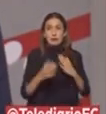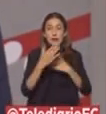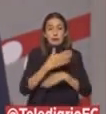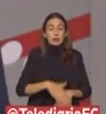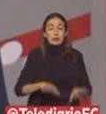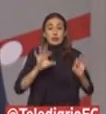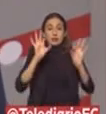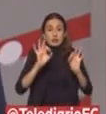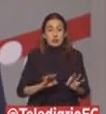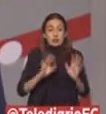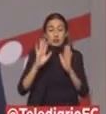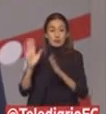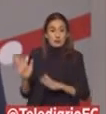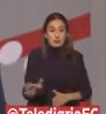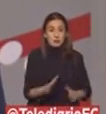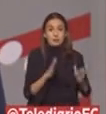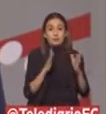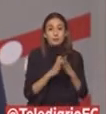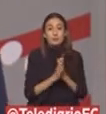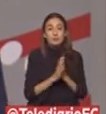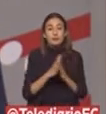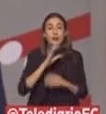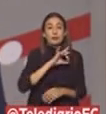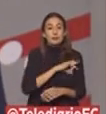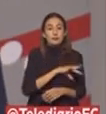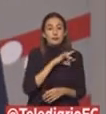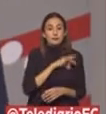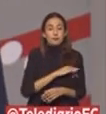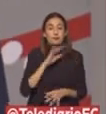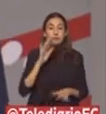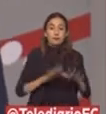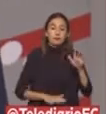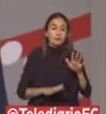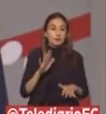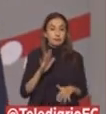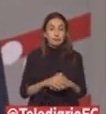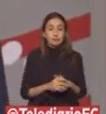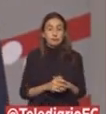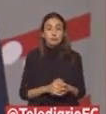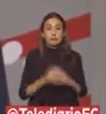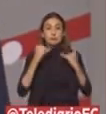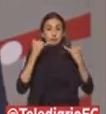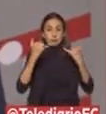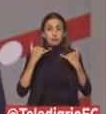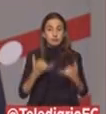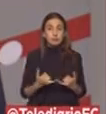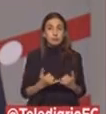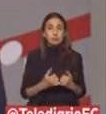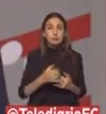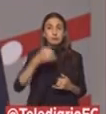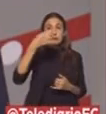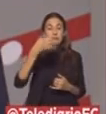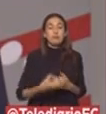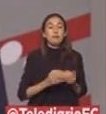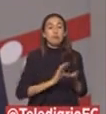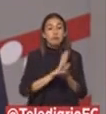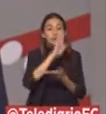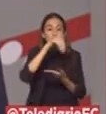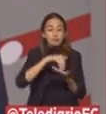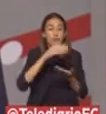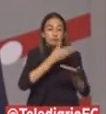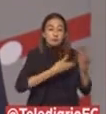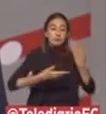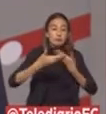que la relación al ecuador con chile en los temas de minería habana va a ser me parece a mí central para el